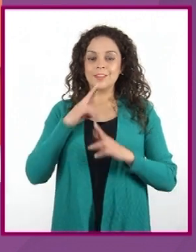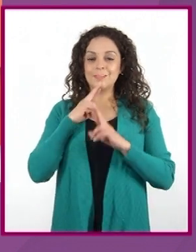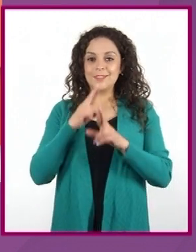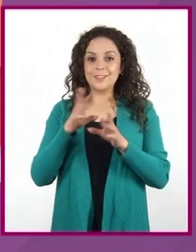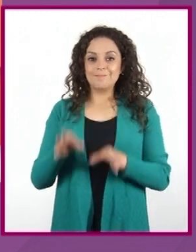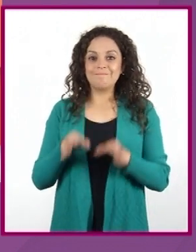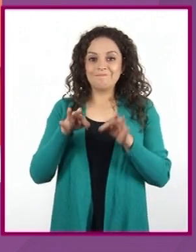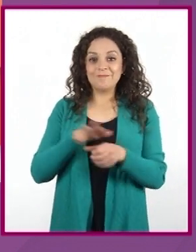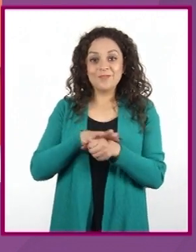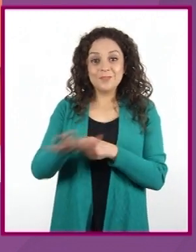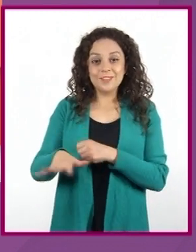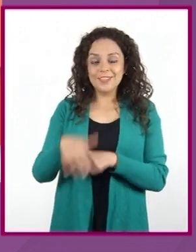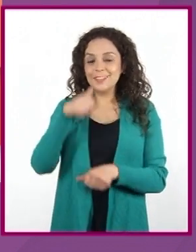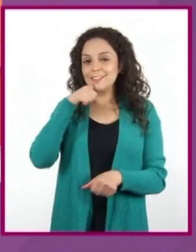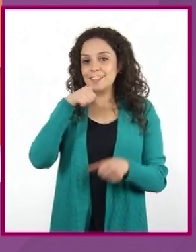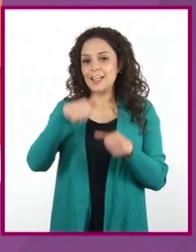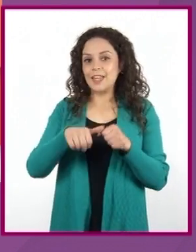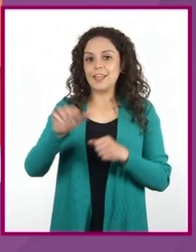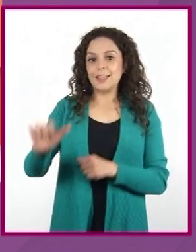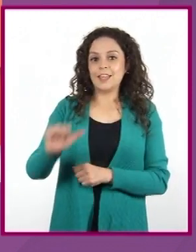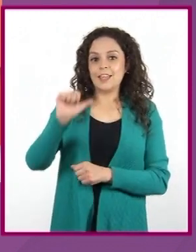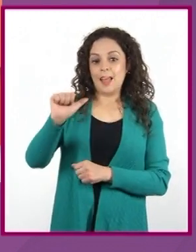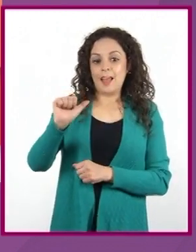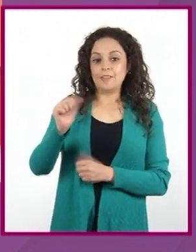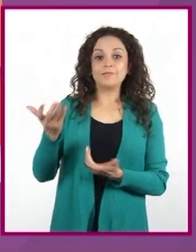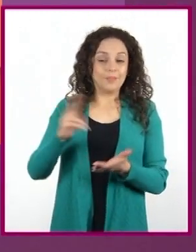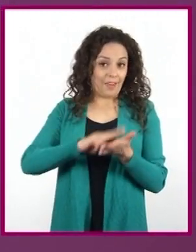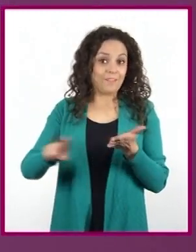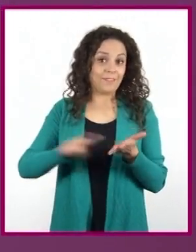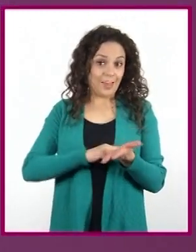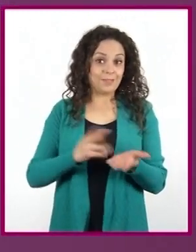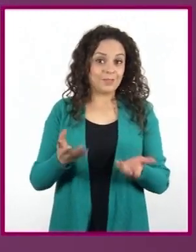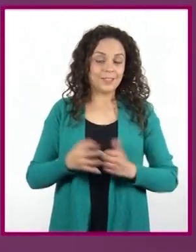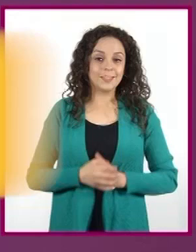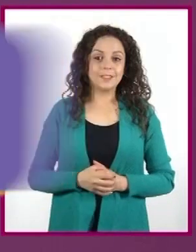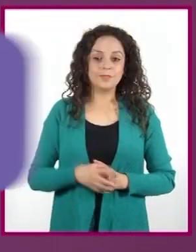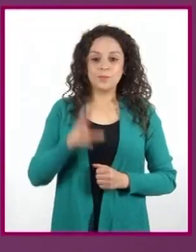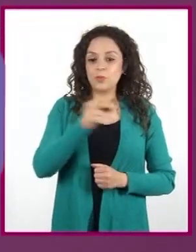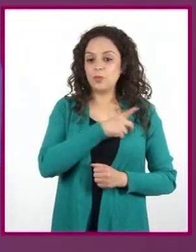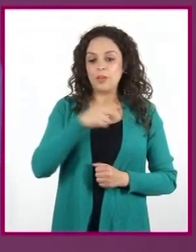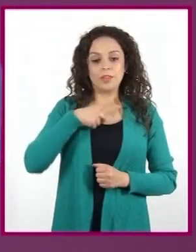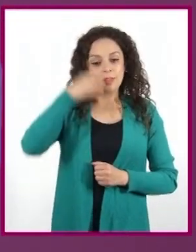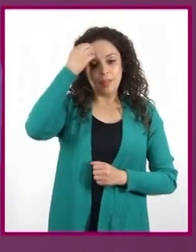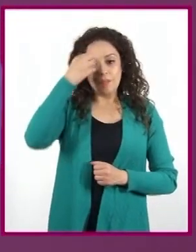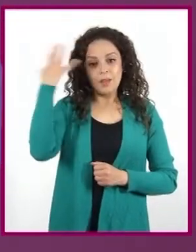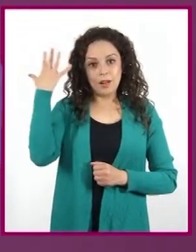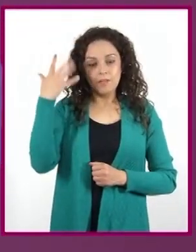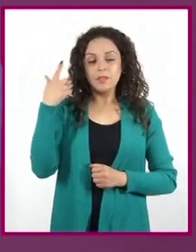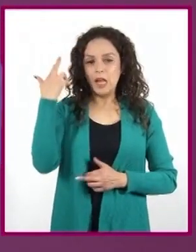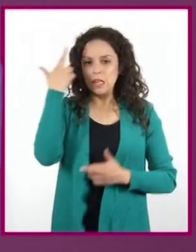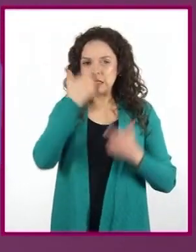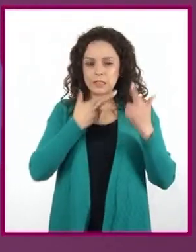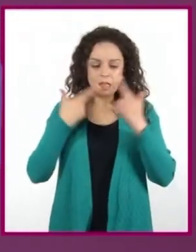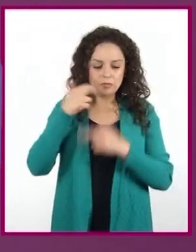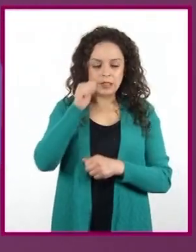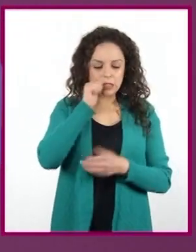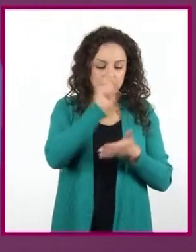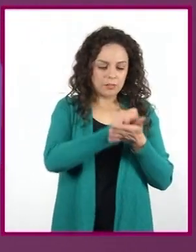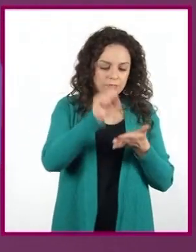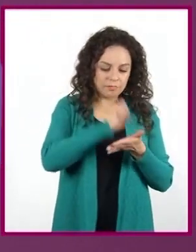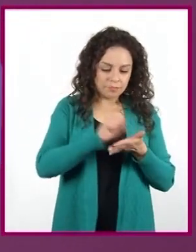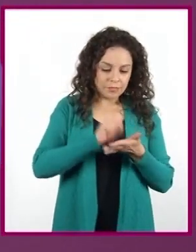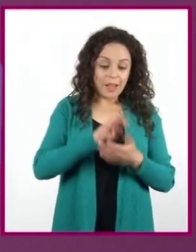es el inciso A, firmas. No olvidemos que repasar nuestros apuntes sobre la sesión